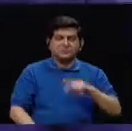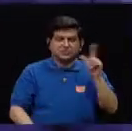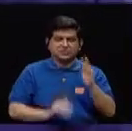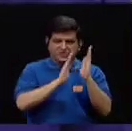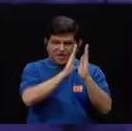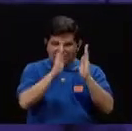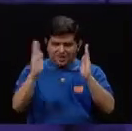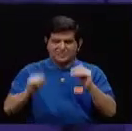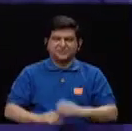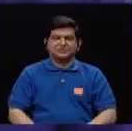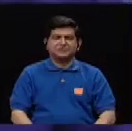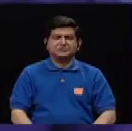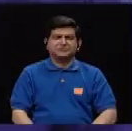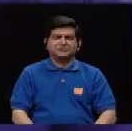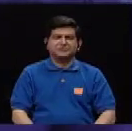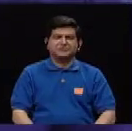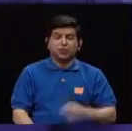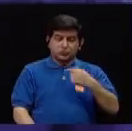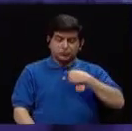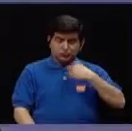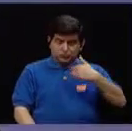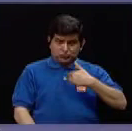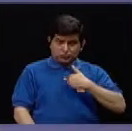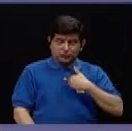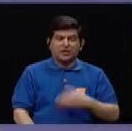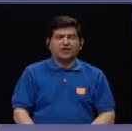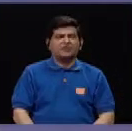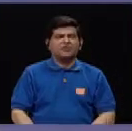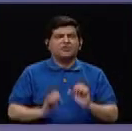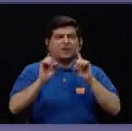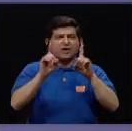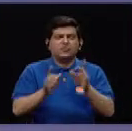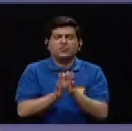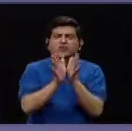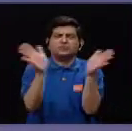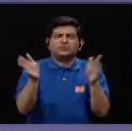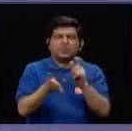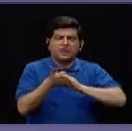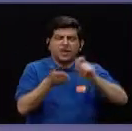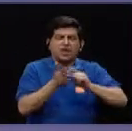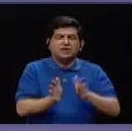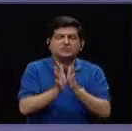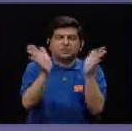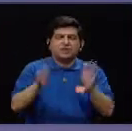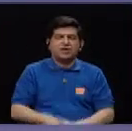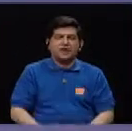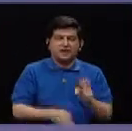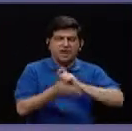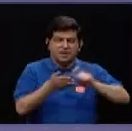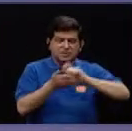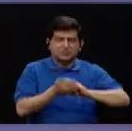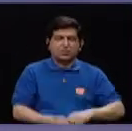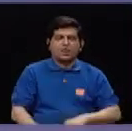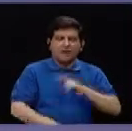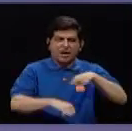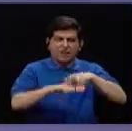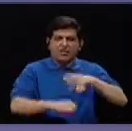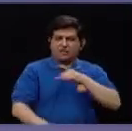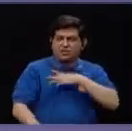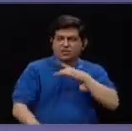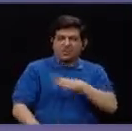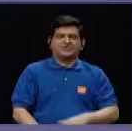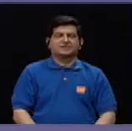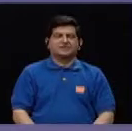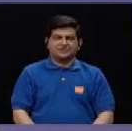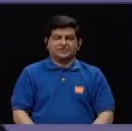una semana. Sí. Sí. Lo acabamos de presentar. Yo tengo educación pública, de escuela pública, estuve en sí. la Escuela República de Chile, amo